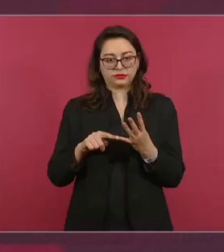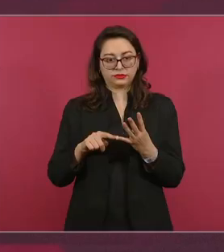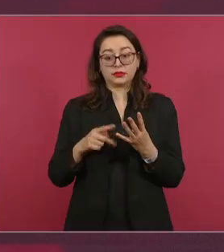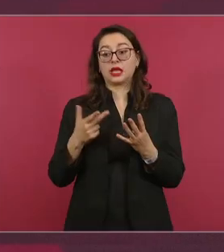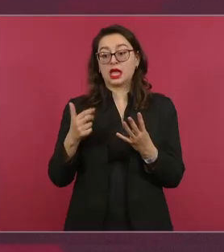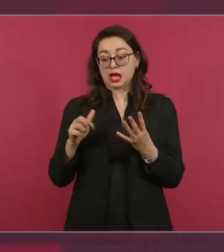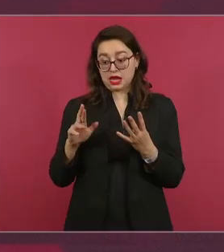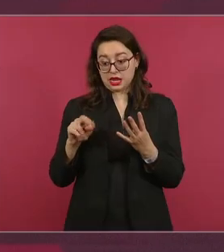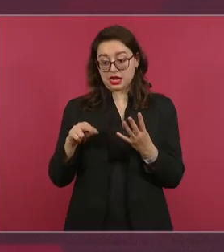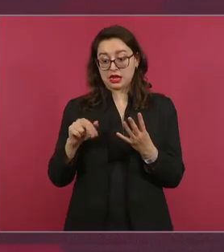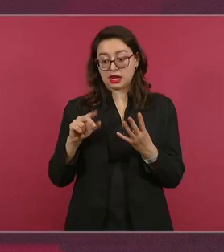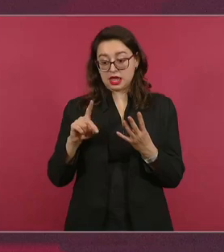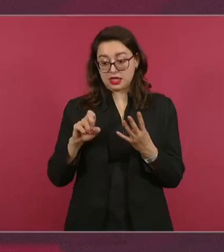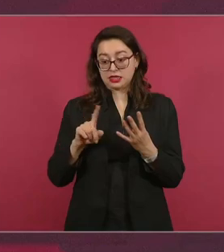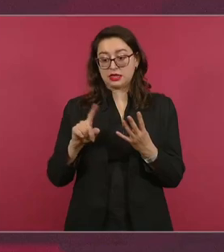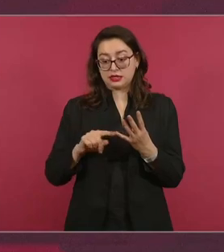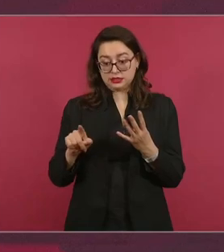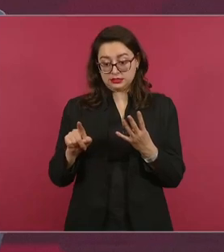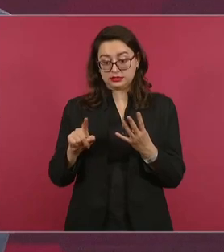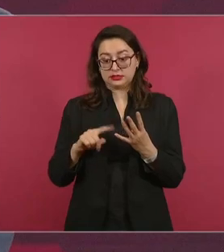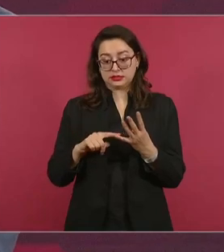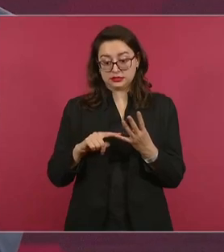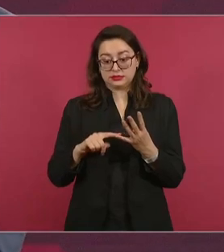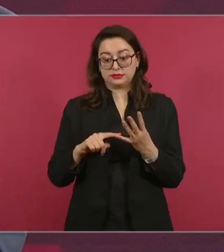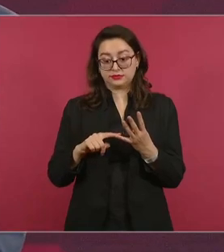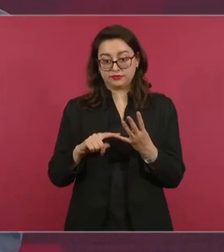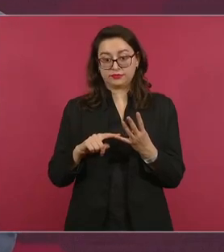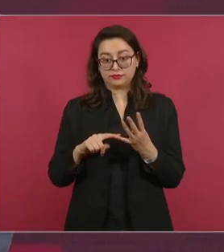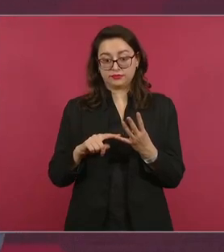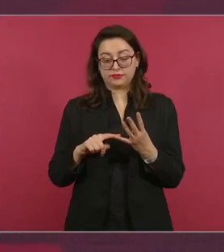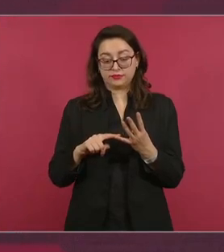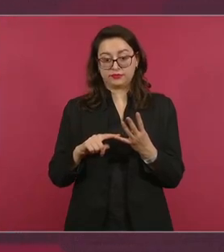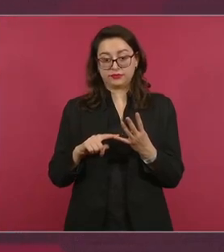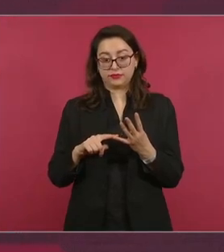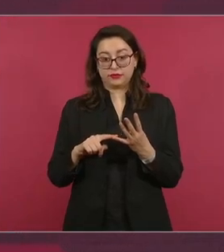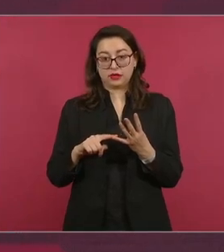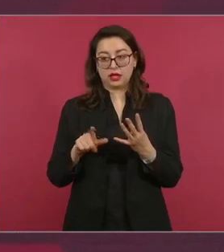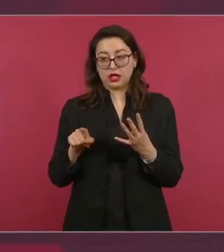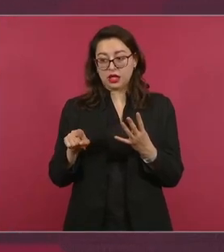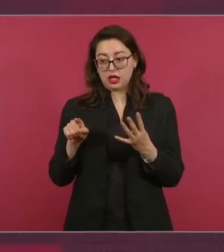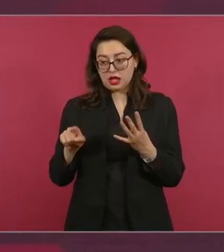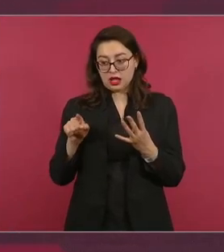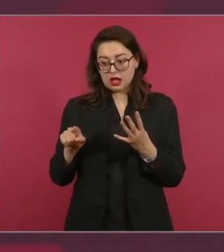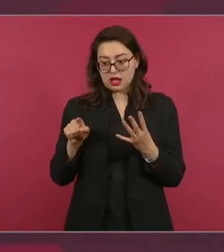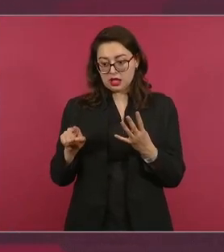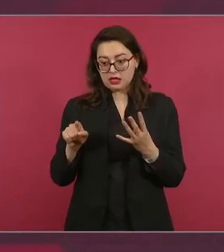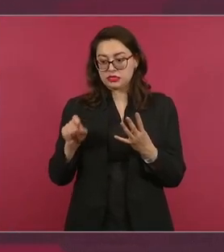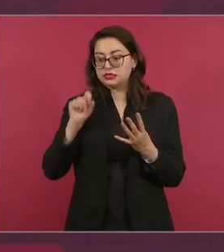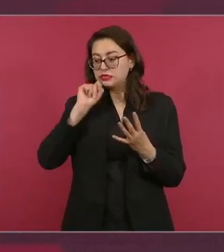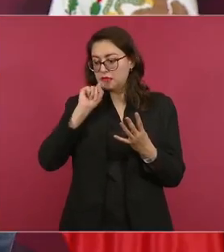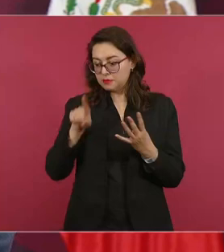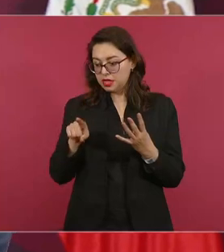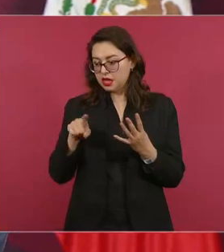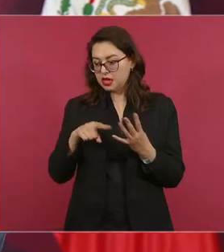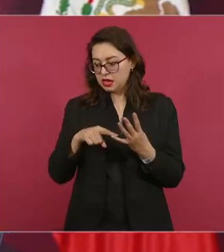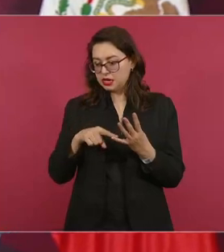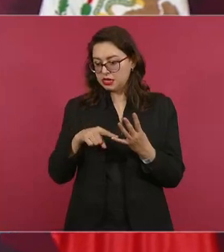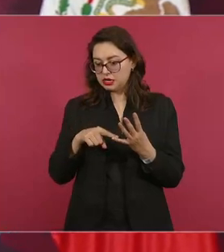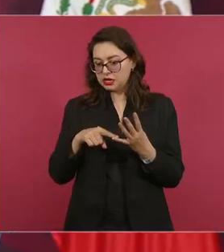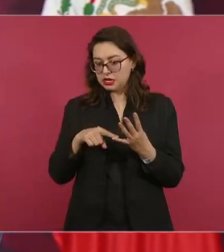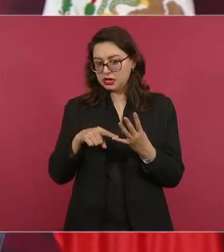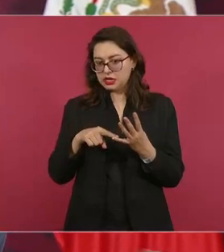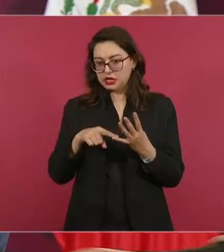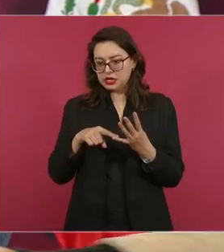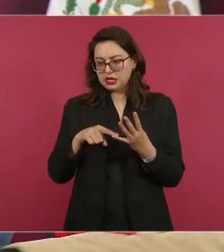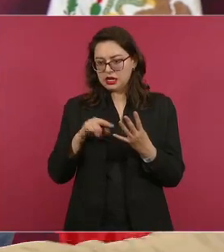Hernández es. Juan Antonio Hernández, es el, pero él tiene también Imperial, y que